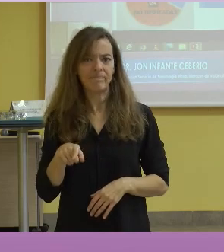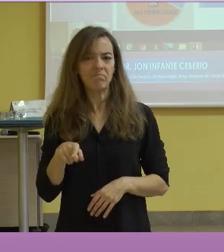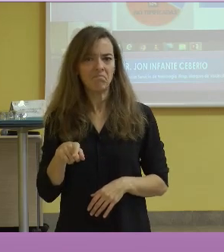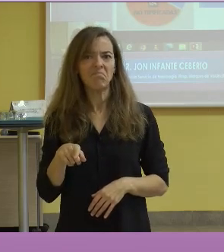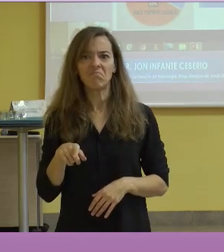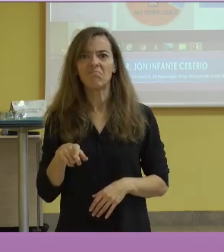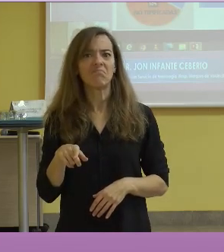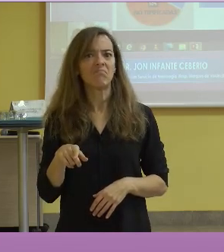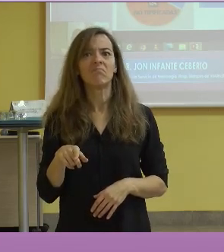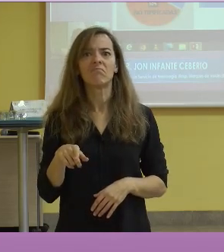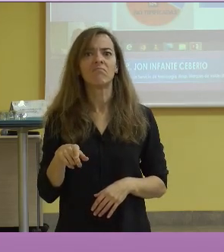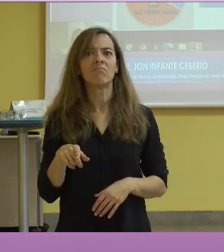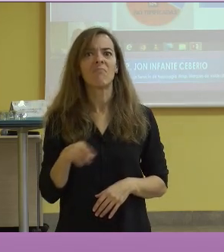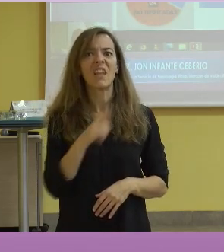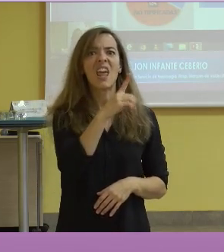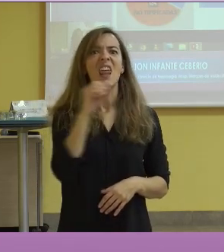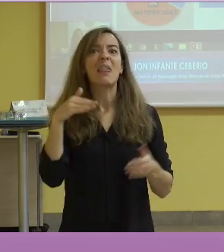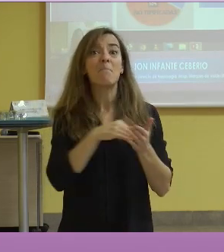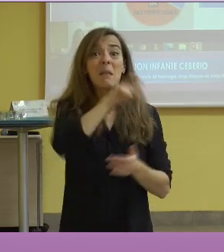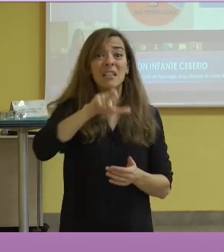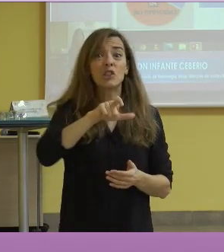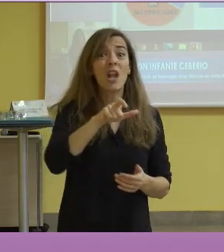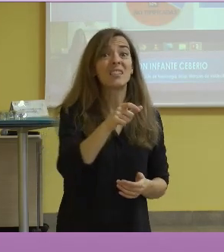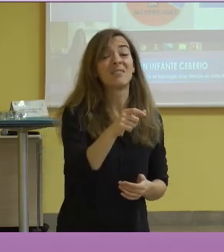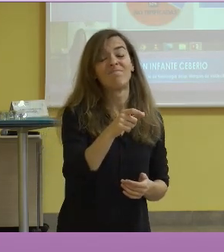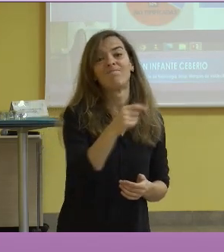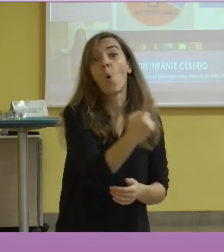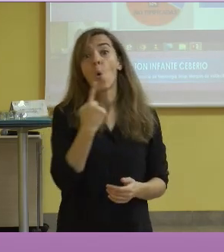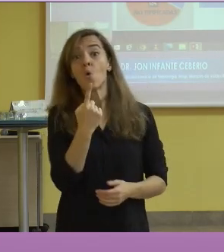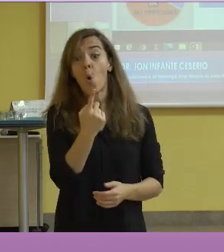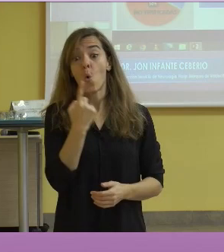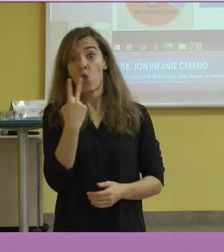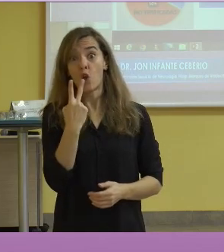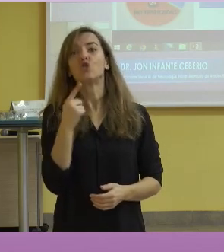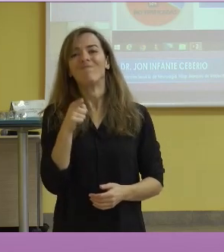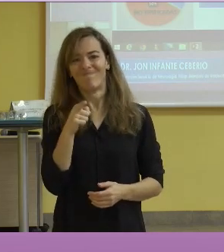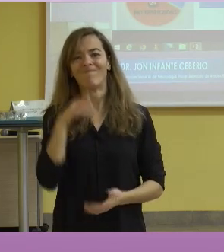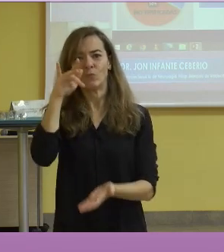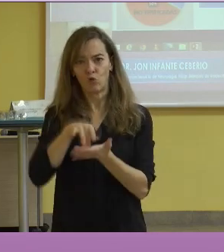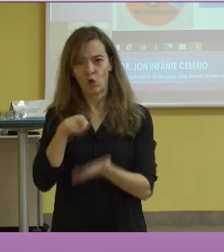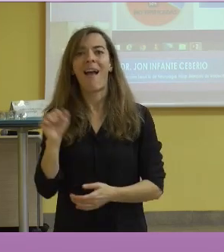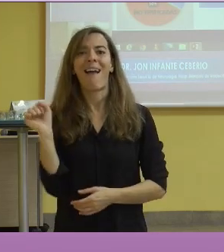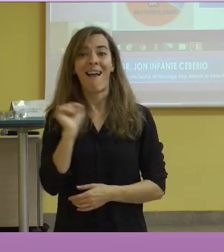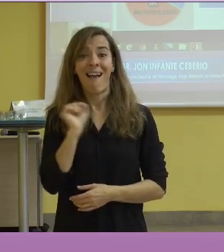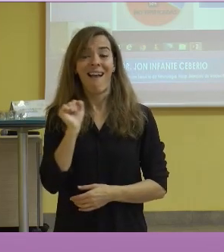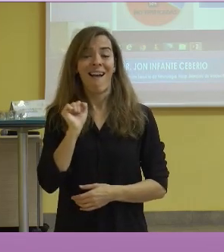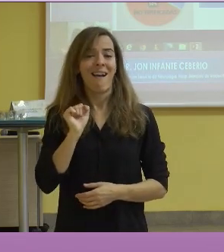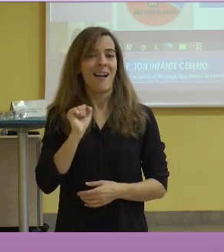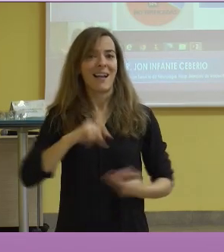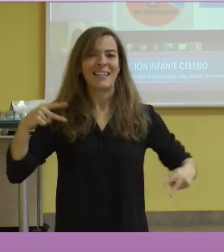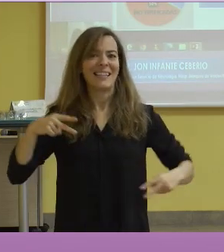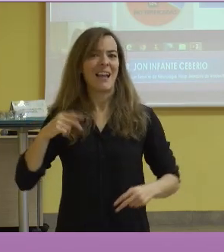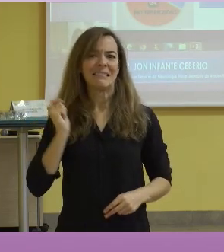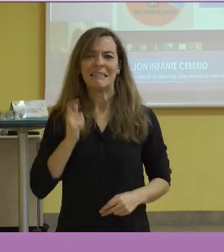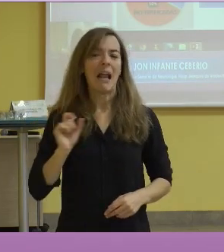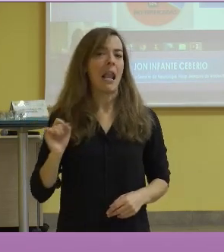1 o 2 casos más o menos por 100.000 habitantes, ¿vale? Pero es el subtipo más frecuente de ataxia genética. Dentro de